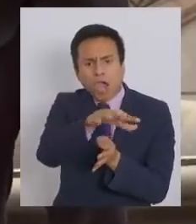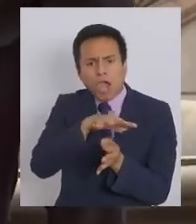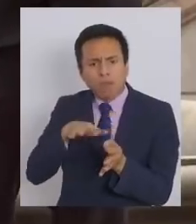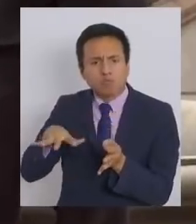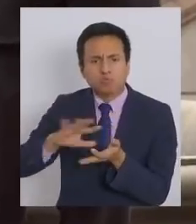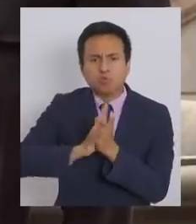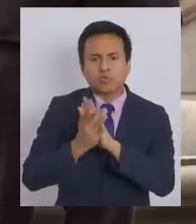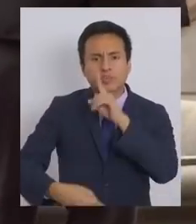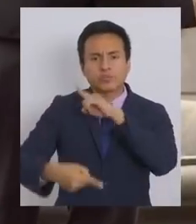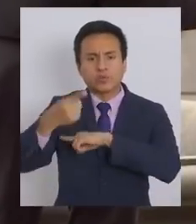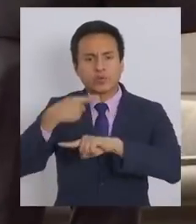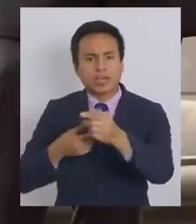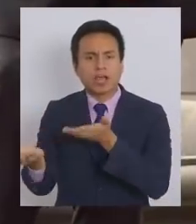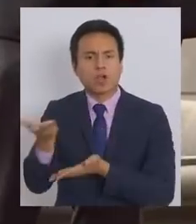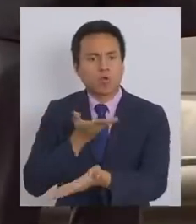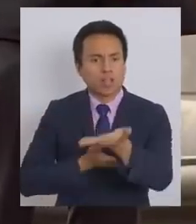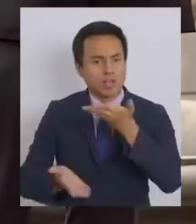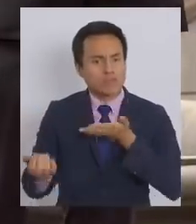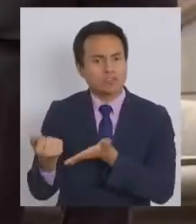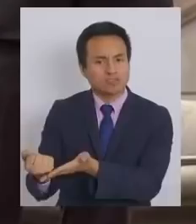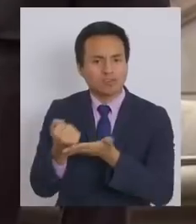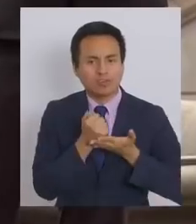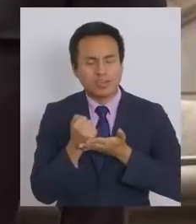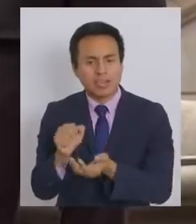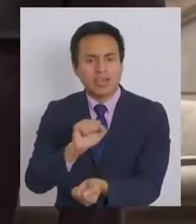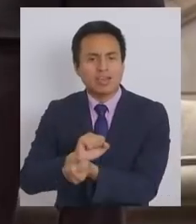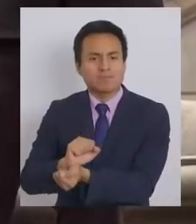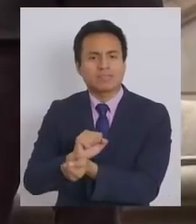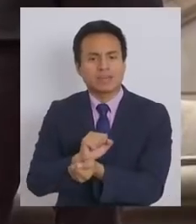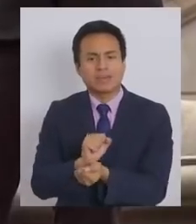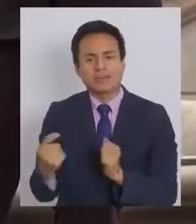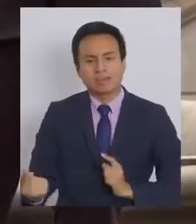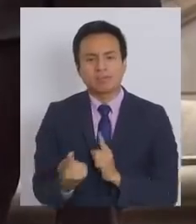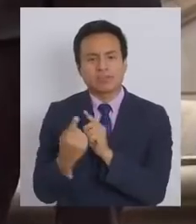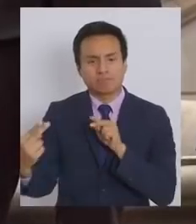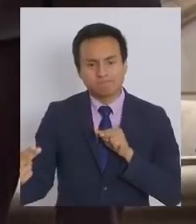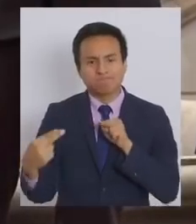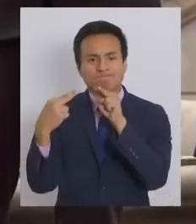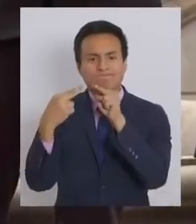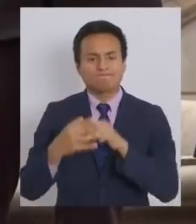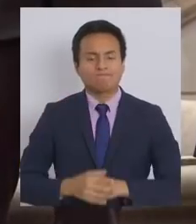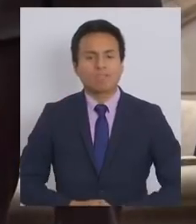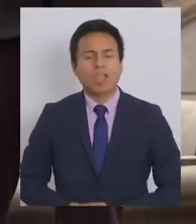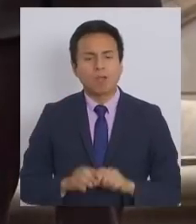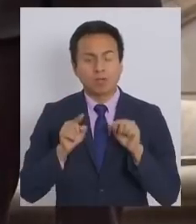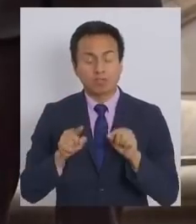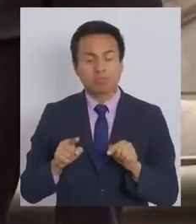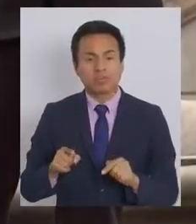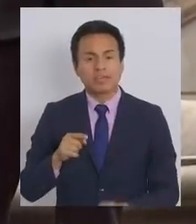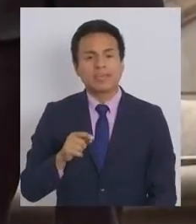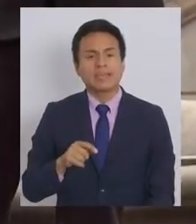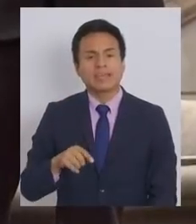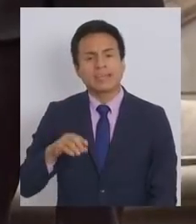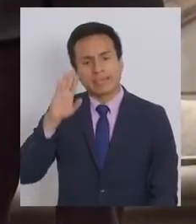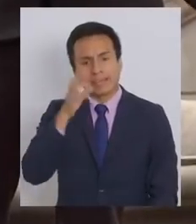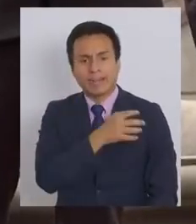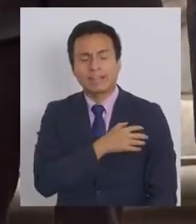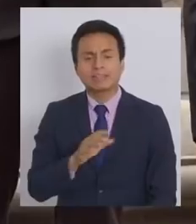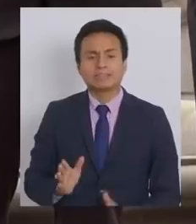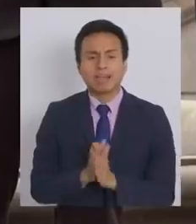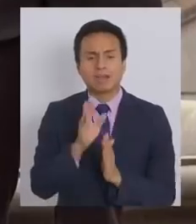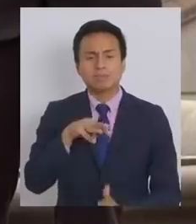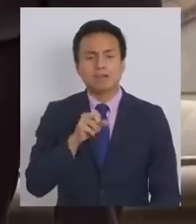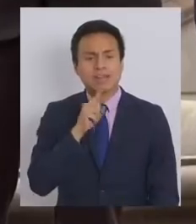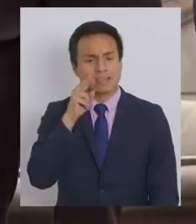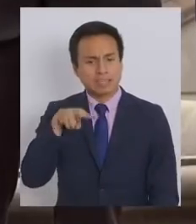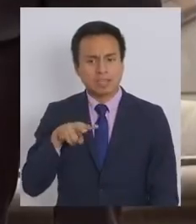historia de colaboración, de hermandad y de encuentros. Por eso, desde que el general San Martín cruzó la frontera con